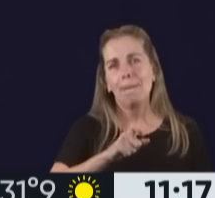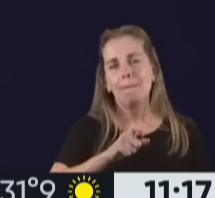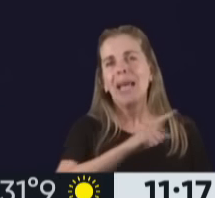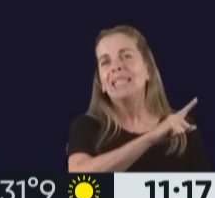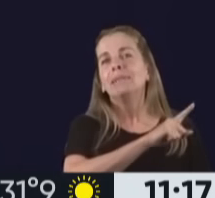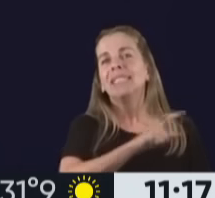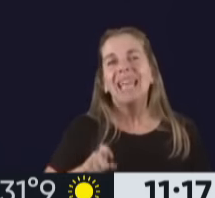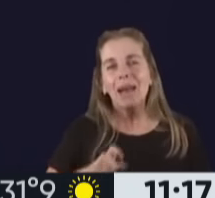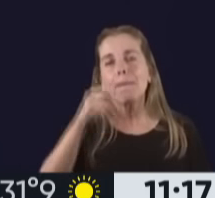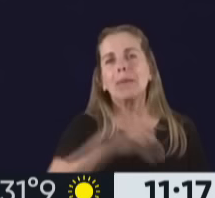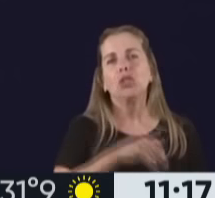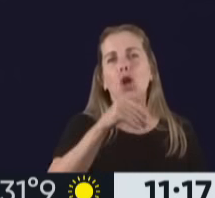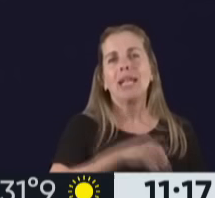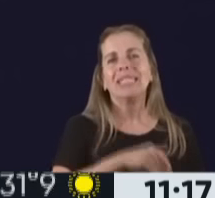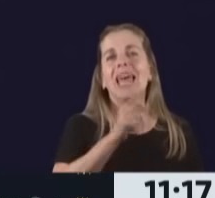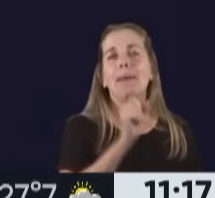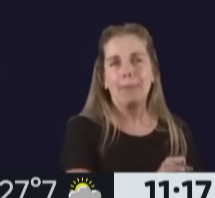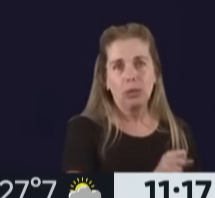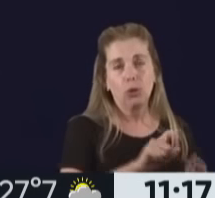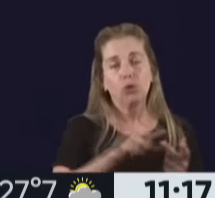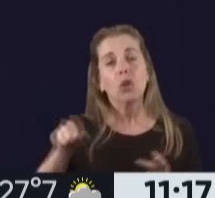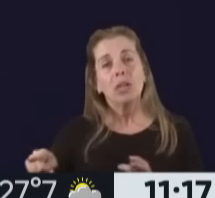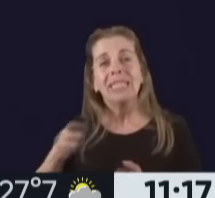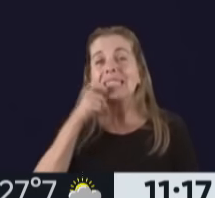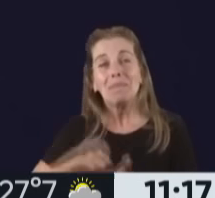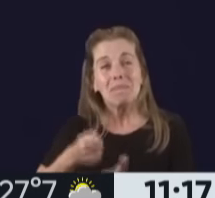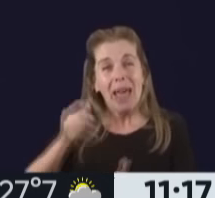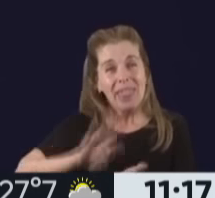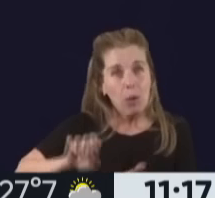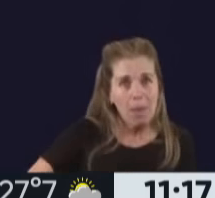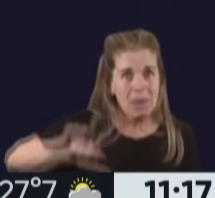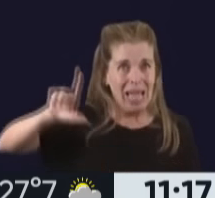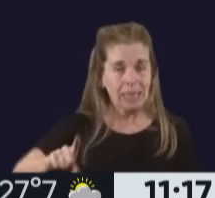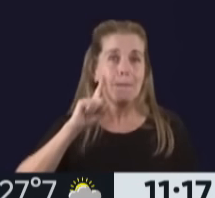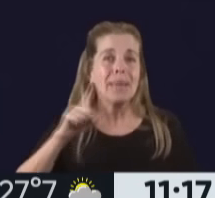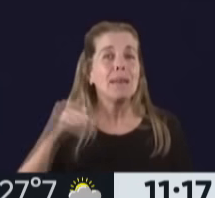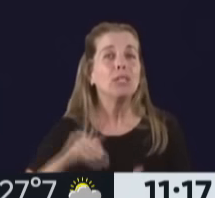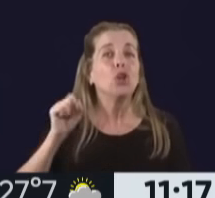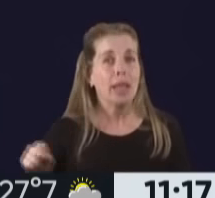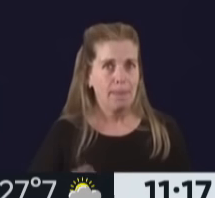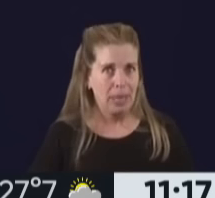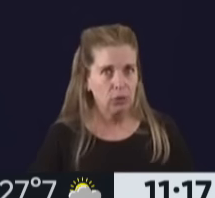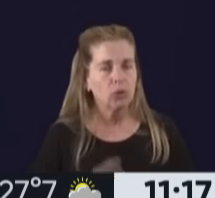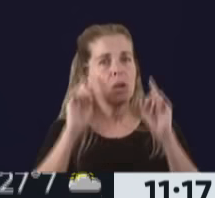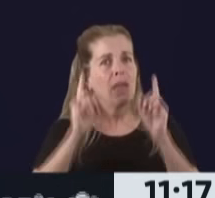de pesos. Además, se modificó el plazo de prescripción del delito que disminuye de 5 a